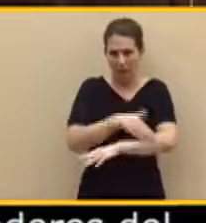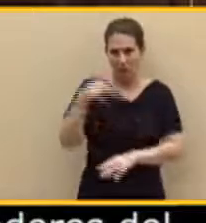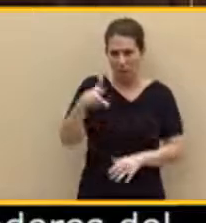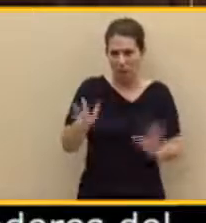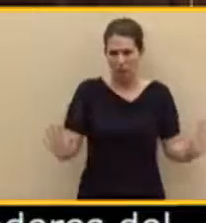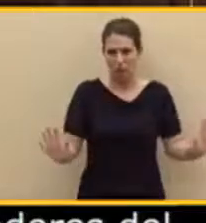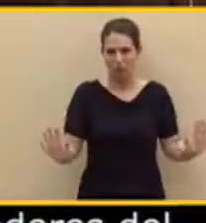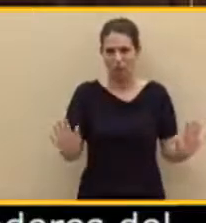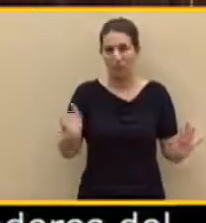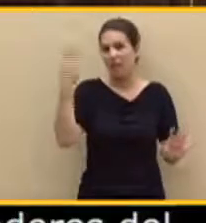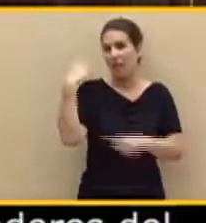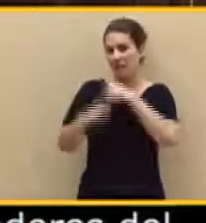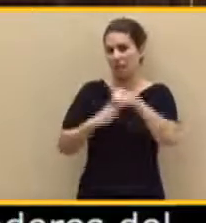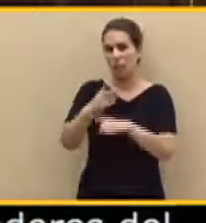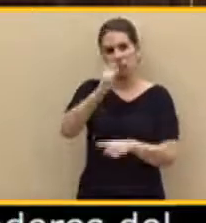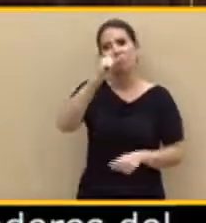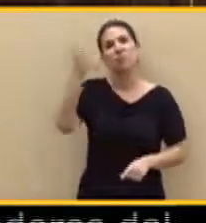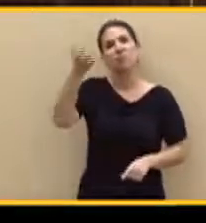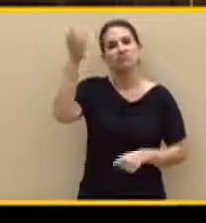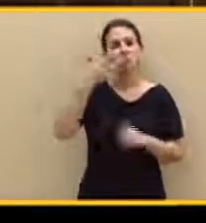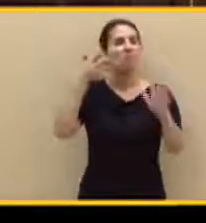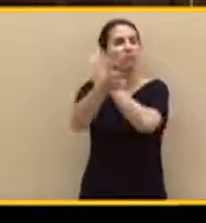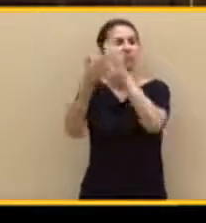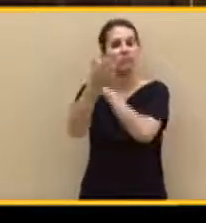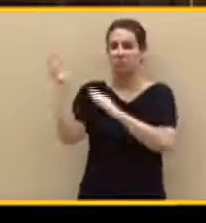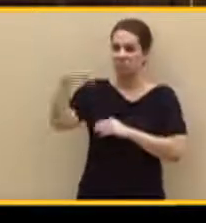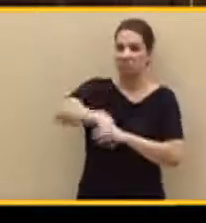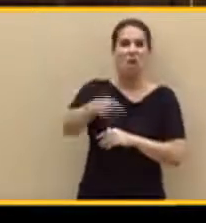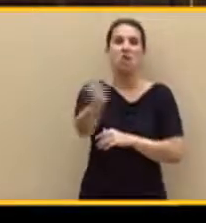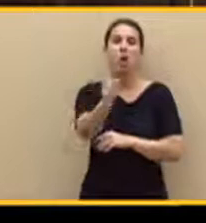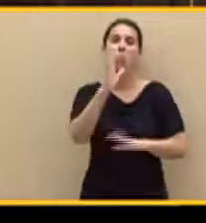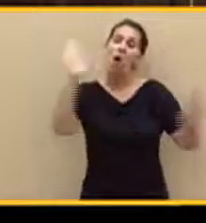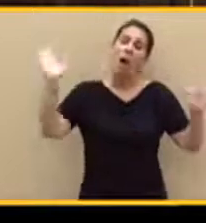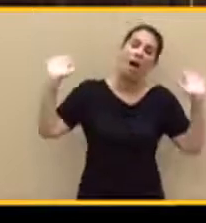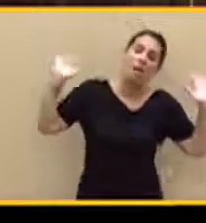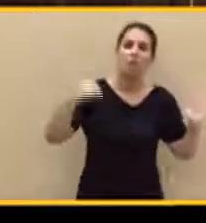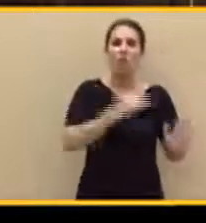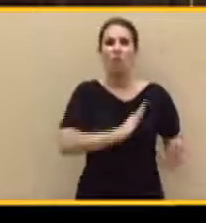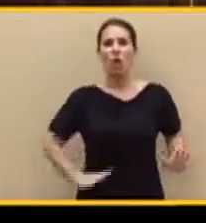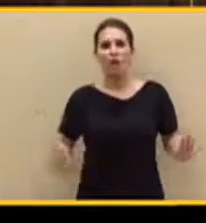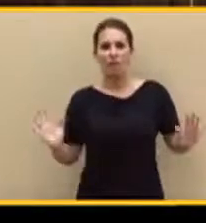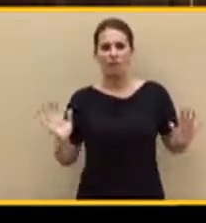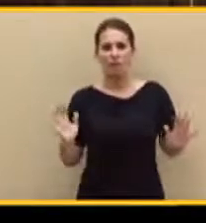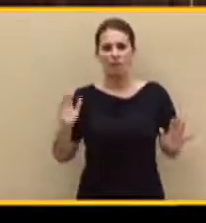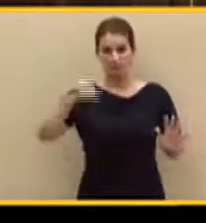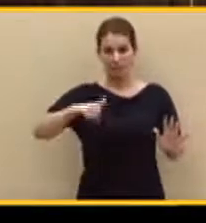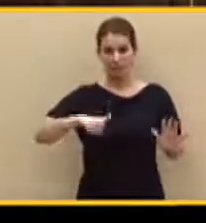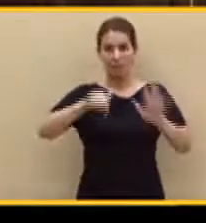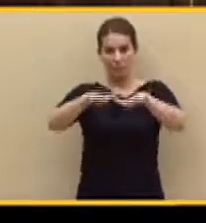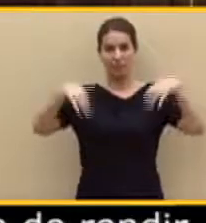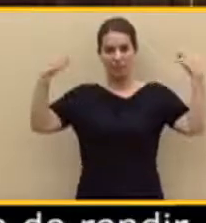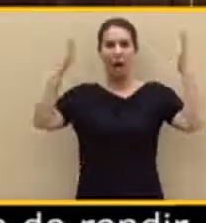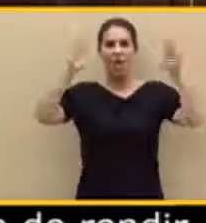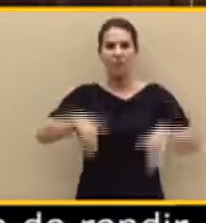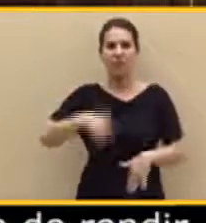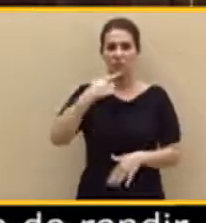la arrogancia de negarse a rendir cuentas ante esta Cámara con la excusa de que se encontraban en funciones. Y este Parlamento tuvo que elevar un conflicto de atribuciones al